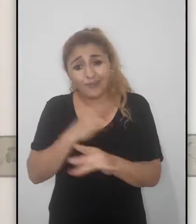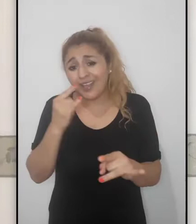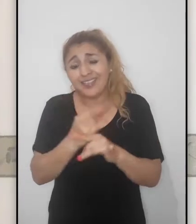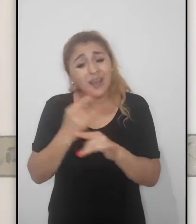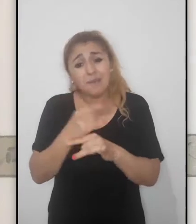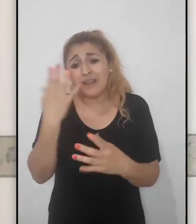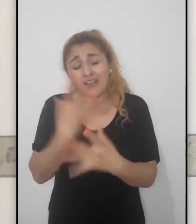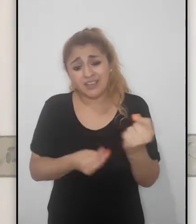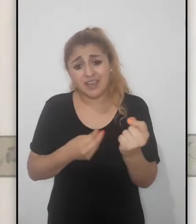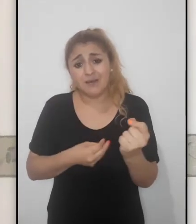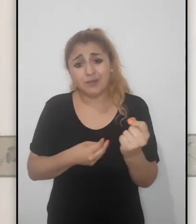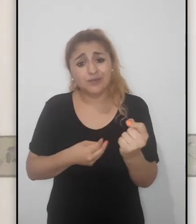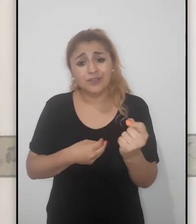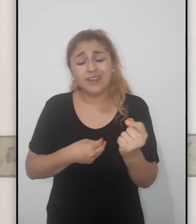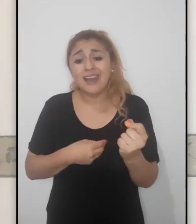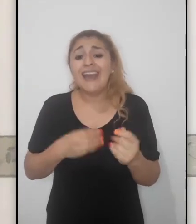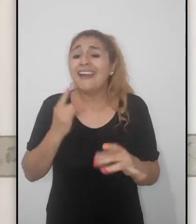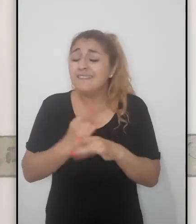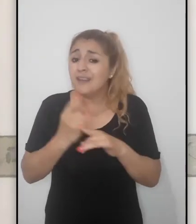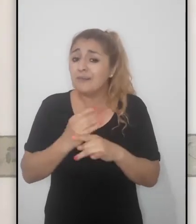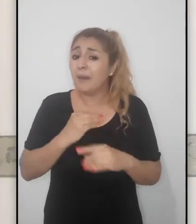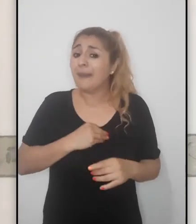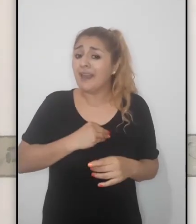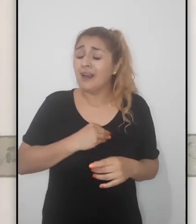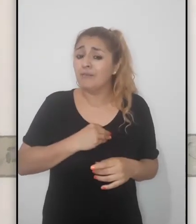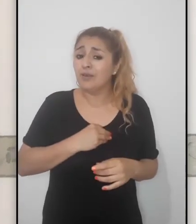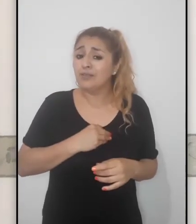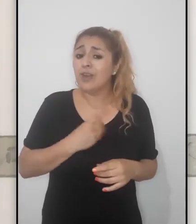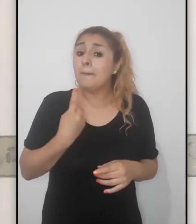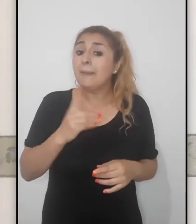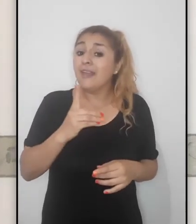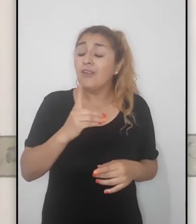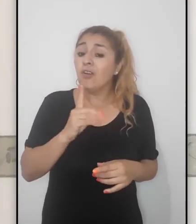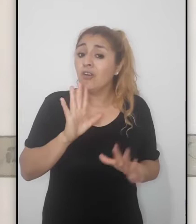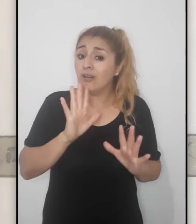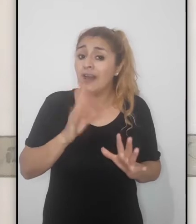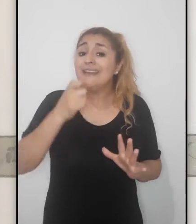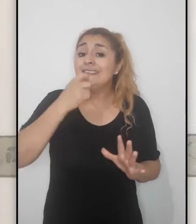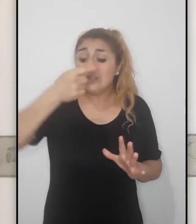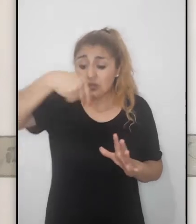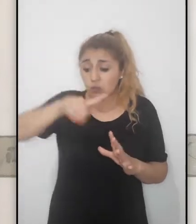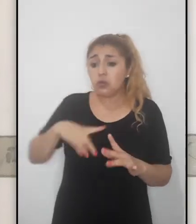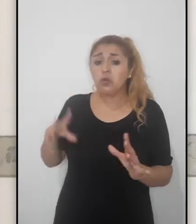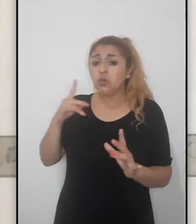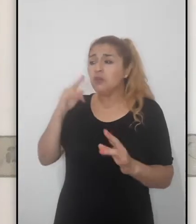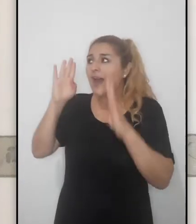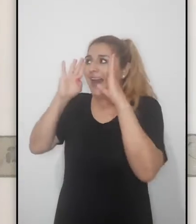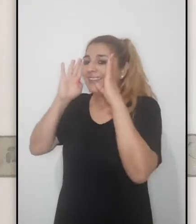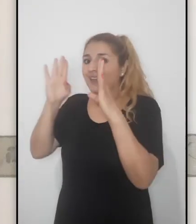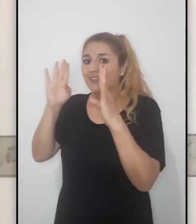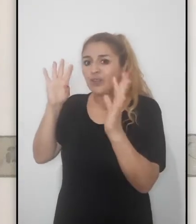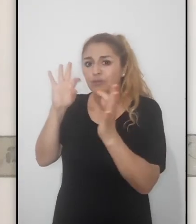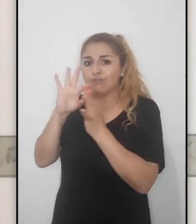nos acecha ahí está ahí pero podemos combatirlas podemos combatir las equivocaciones